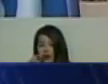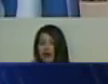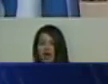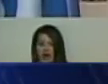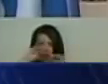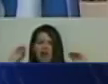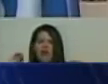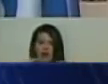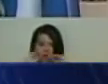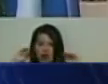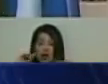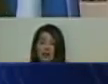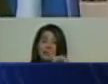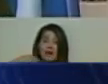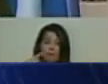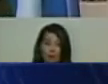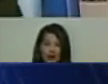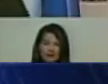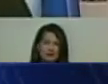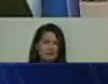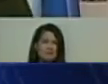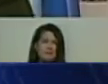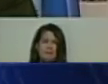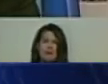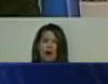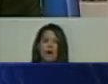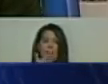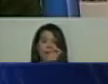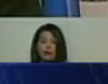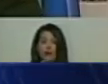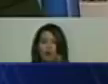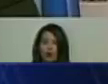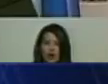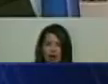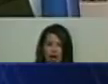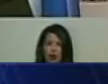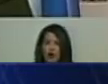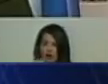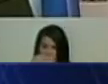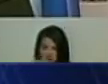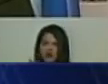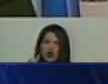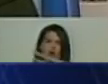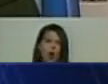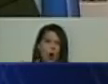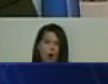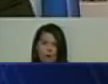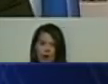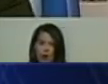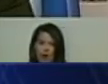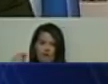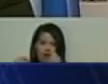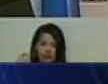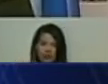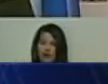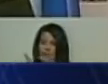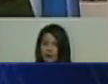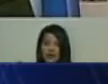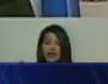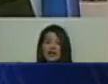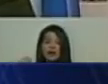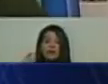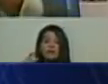hechos graves, entre ellos pérdida de vidas humanas, saqueo de establecimientos comerciales, incendio de